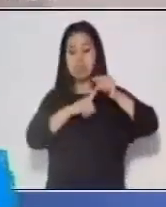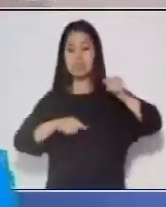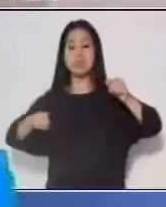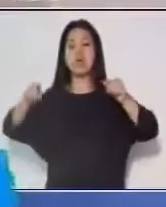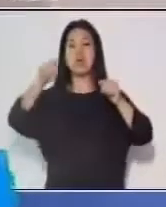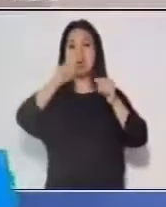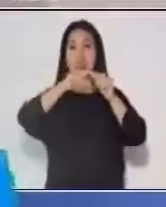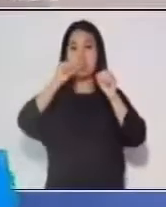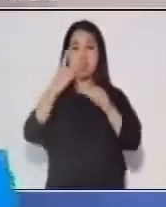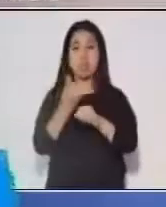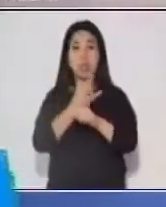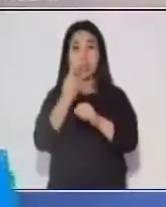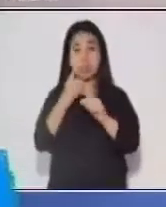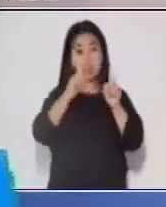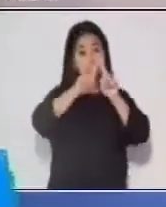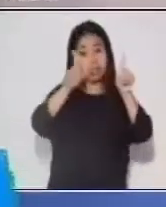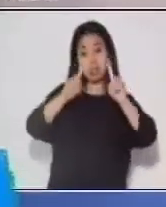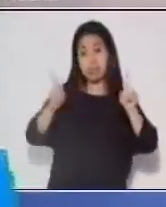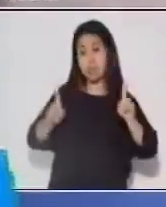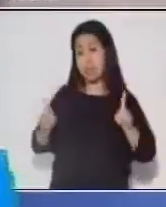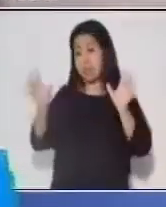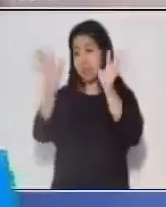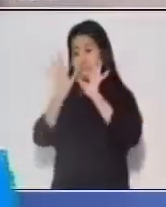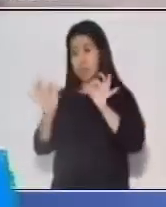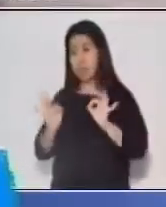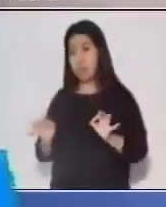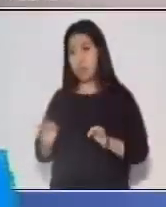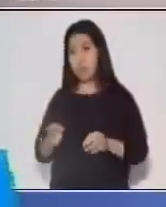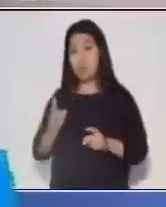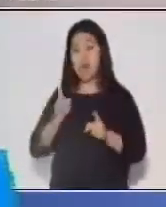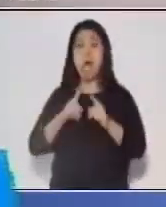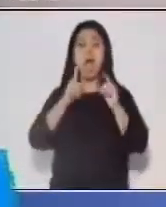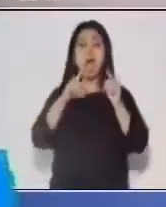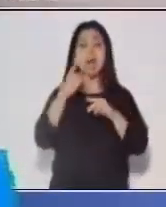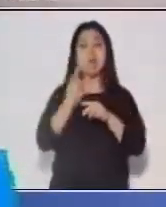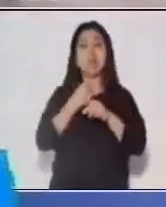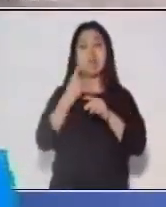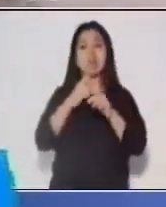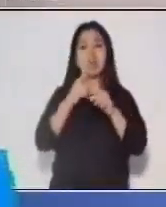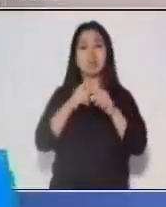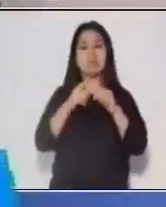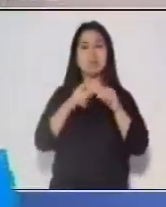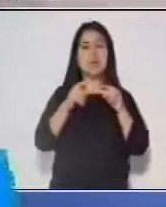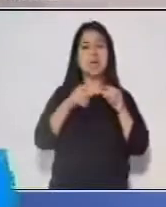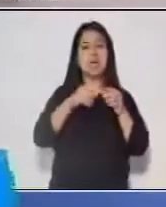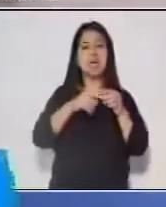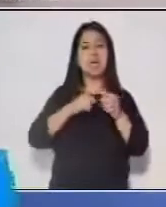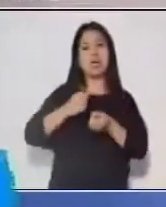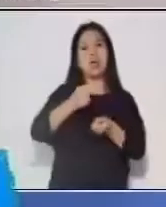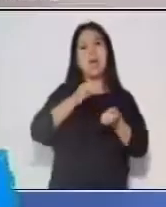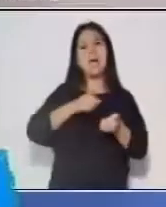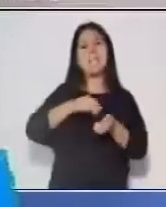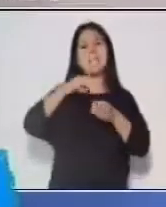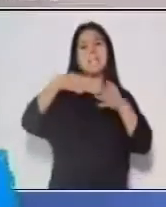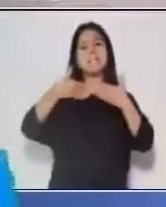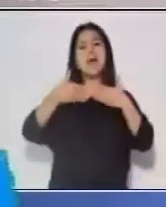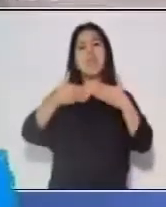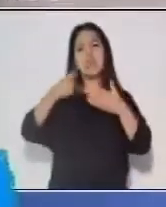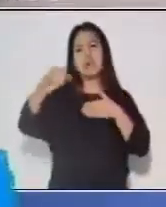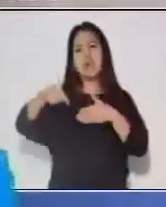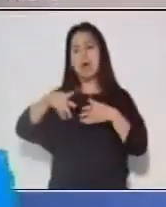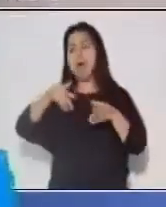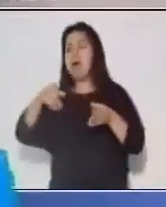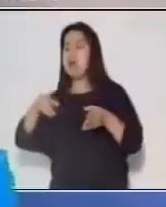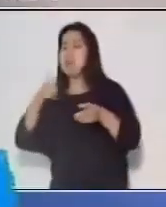gran aplicación. Allá lo utilizamos, por ejemplo, en una carpintería. Aquí lo utilizamos en astronomía.